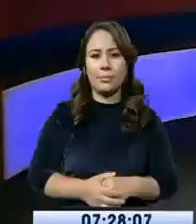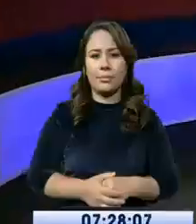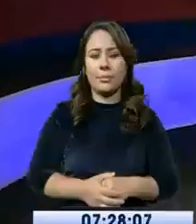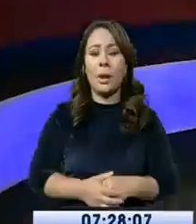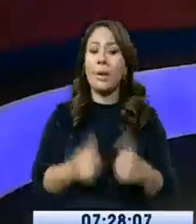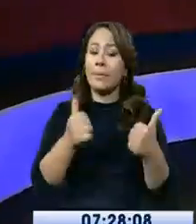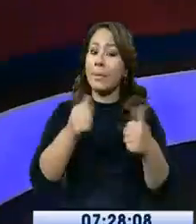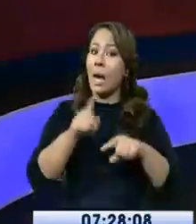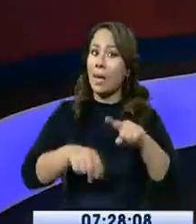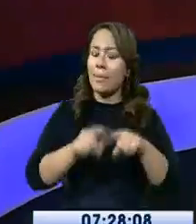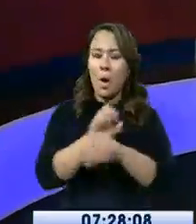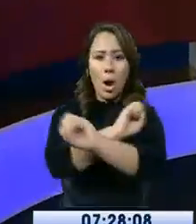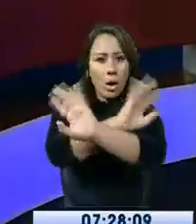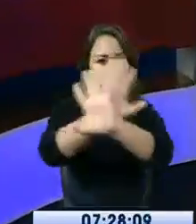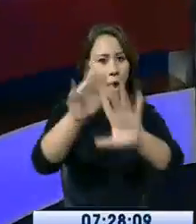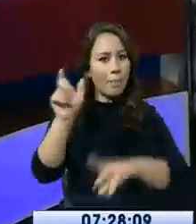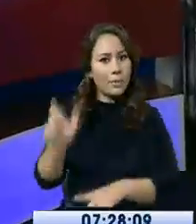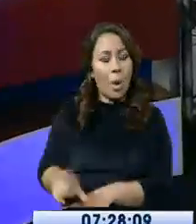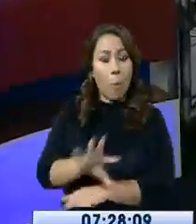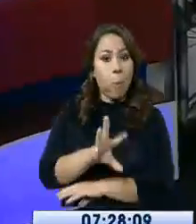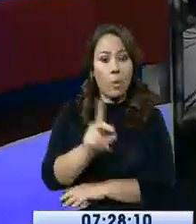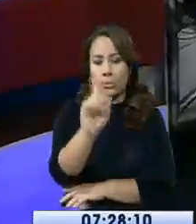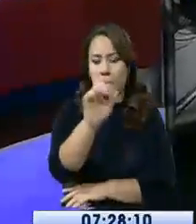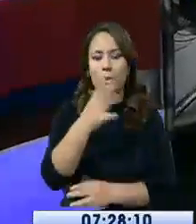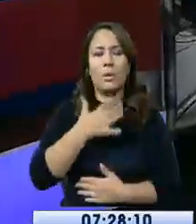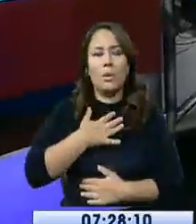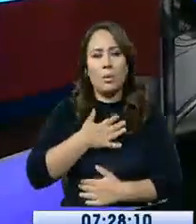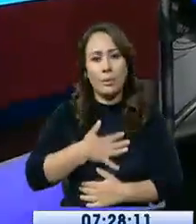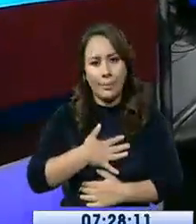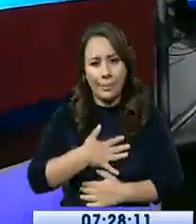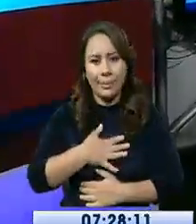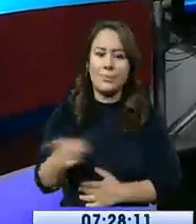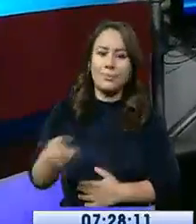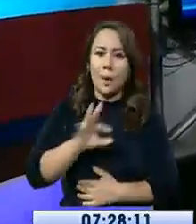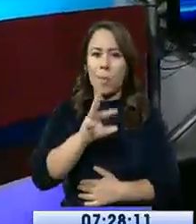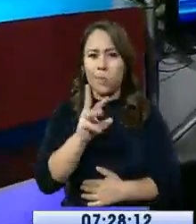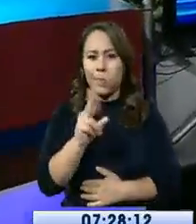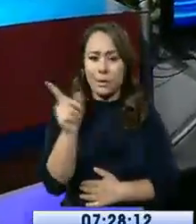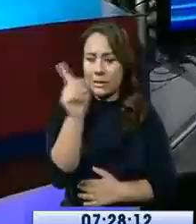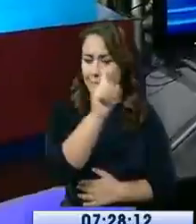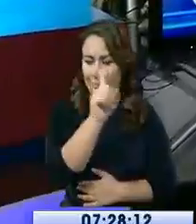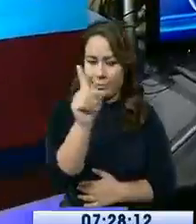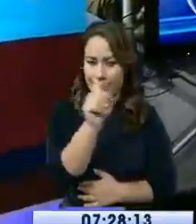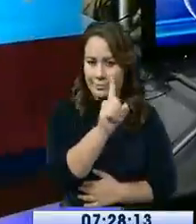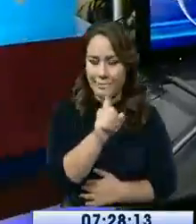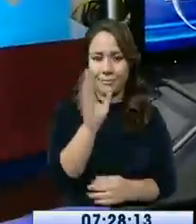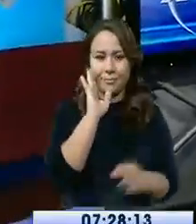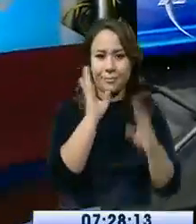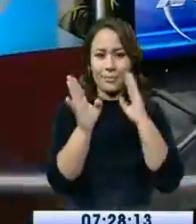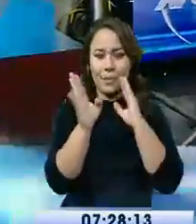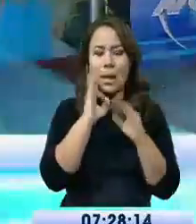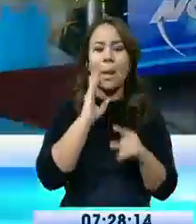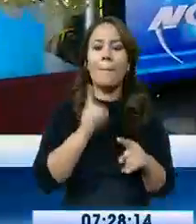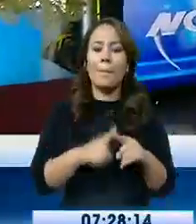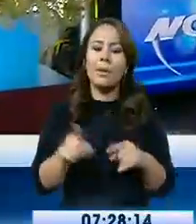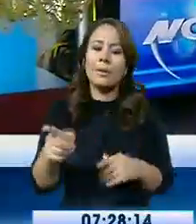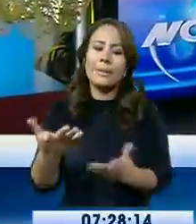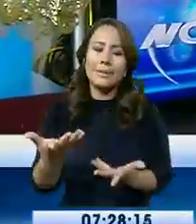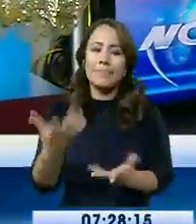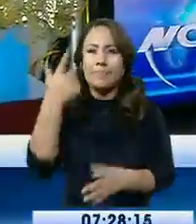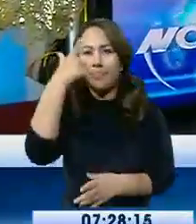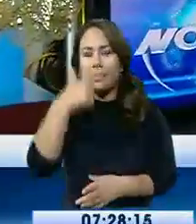Bien, amigos, aclarado el punto, pues queda establecido que no se trataba de un delincuente. Sí, de un